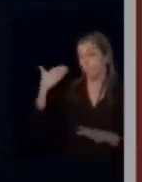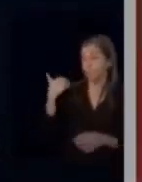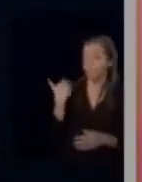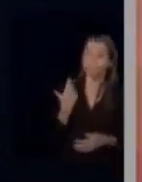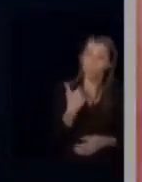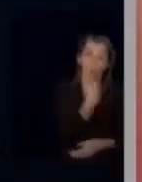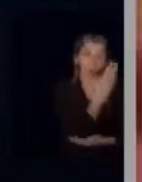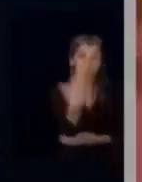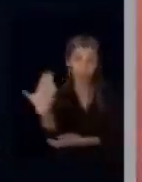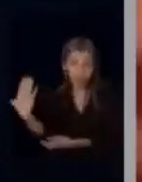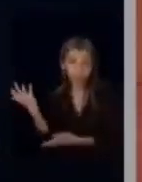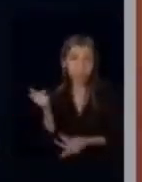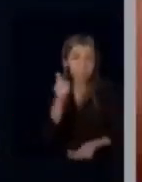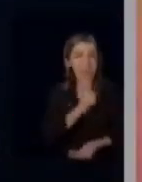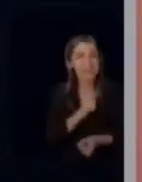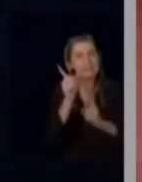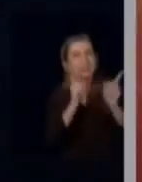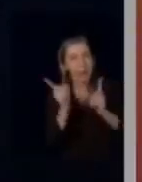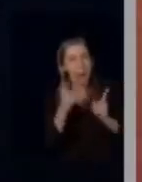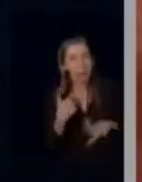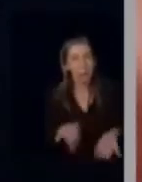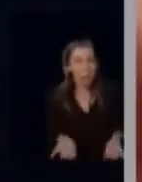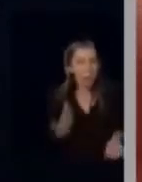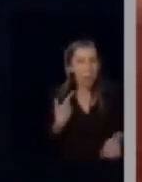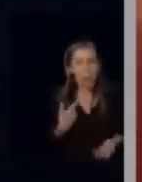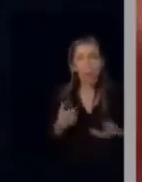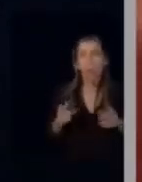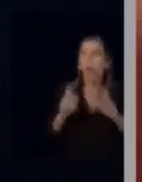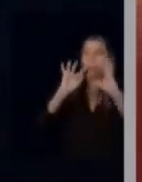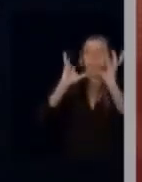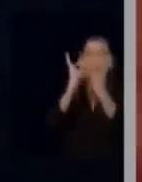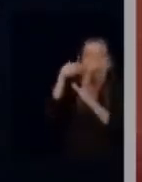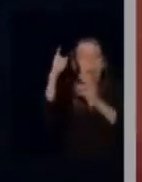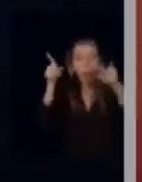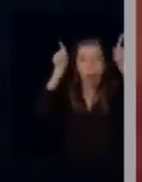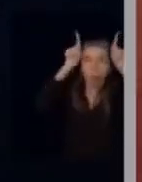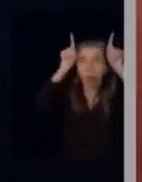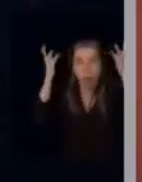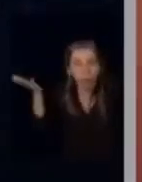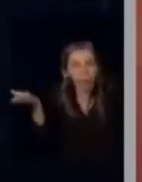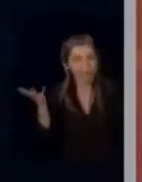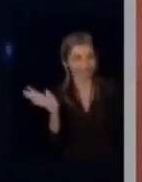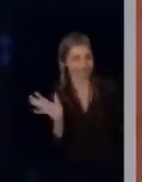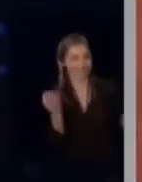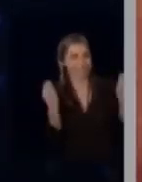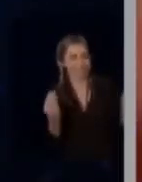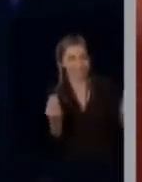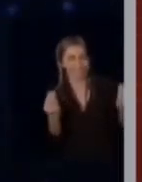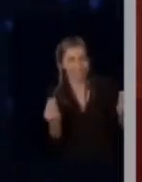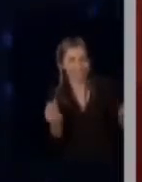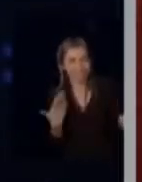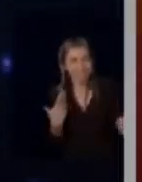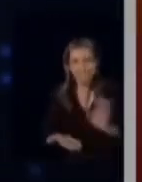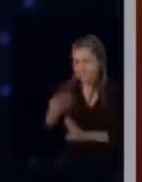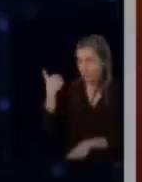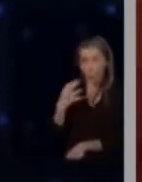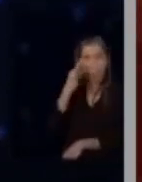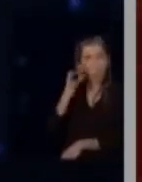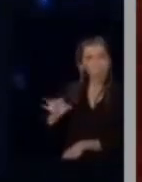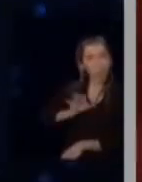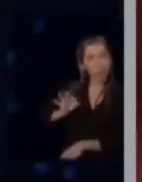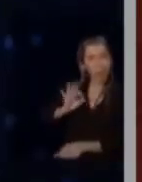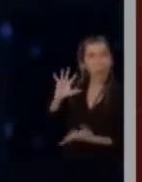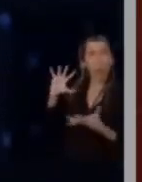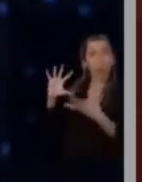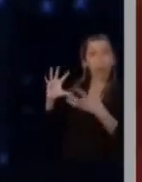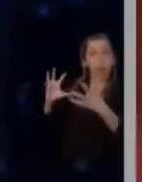punto, negacionismo del patriarcado y el machismo y lo que es el techo de cristal cuando negó que en las empresas las mujeres puedan acceder a